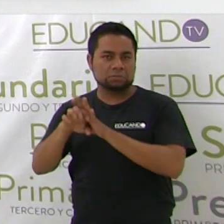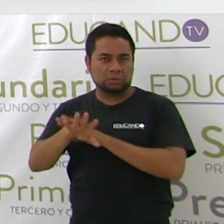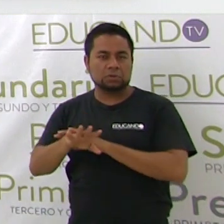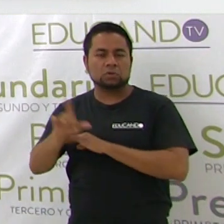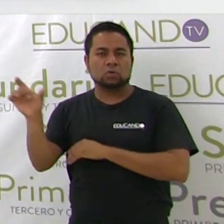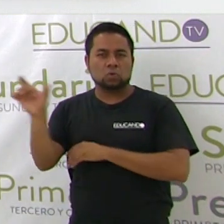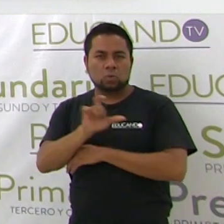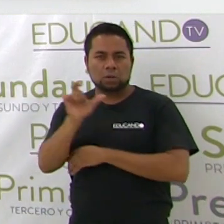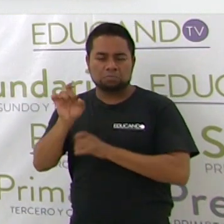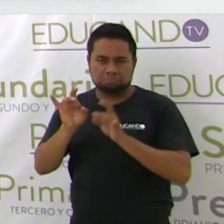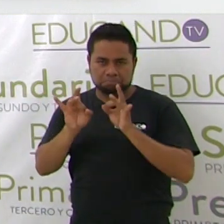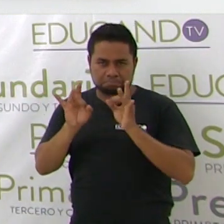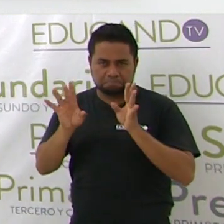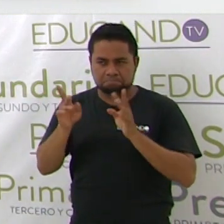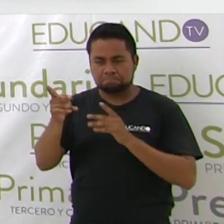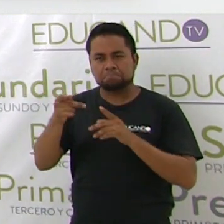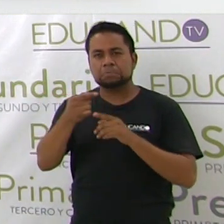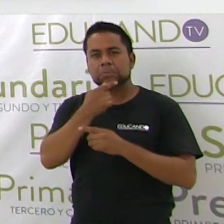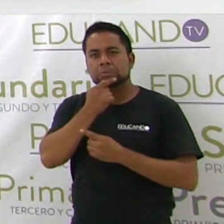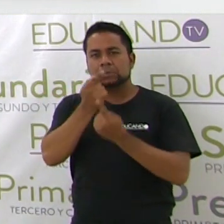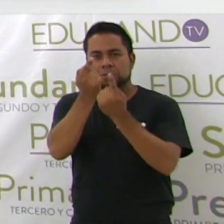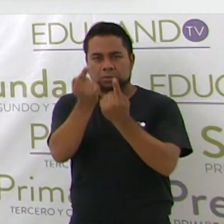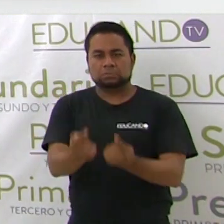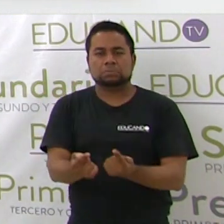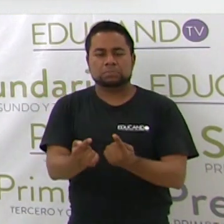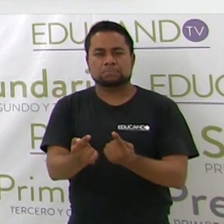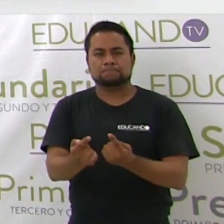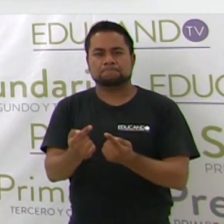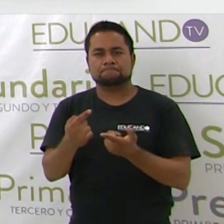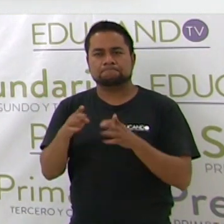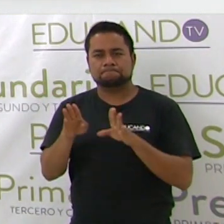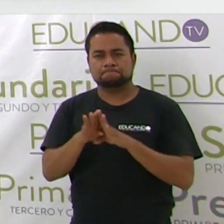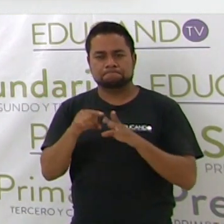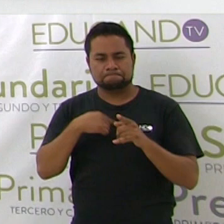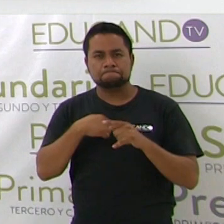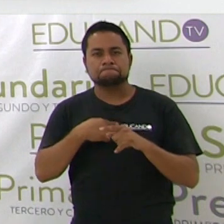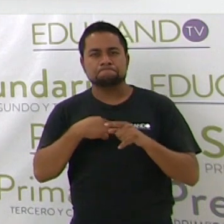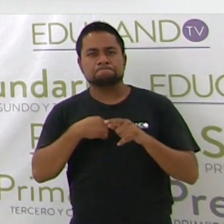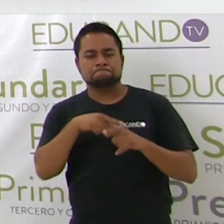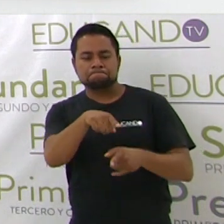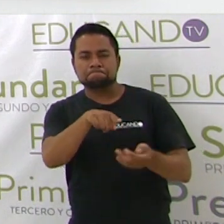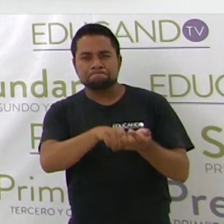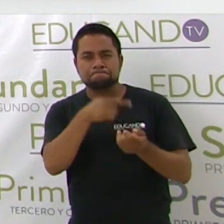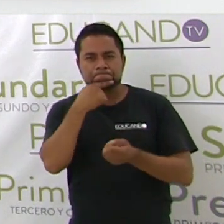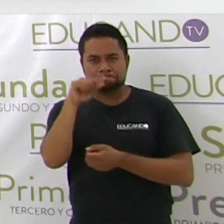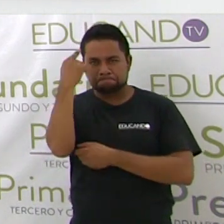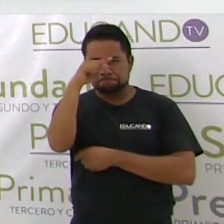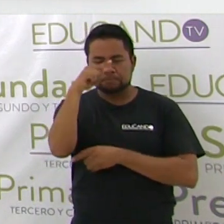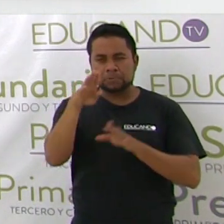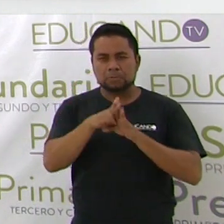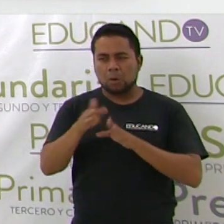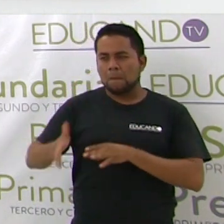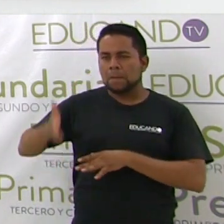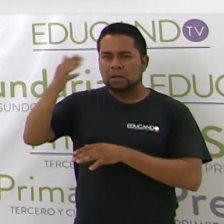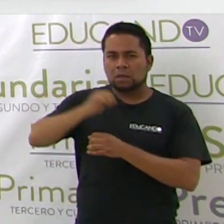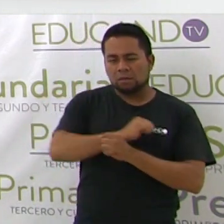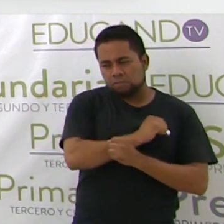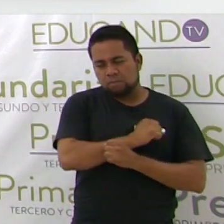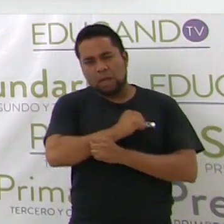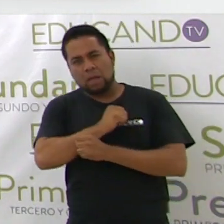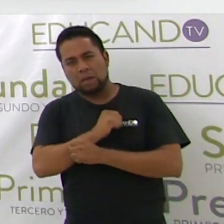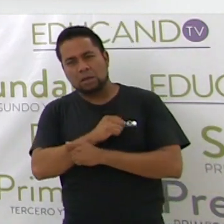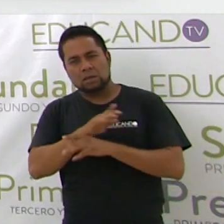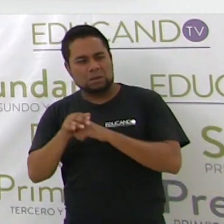en una ocasión un niño que él trataba con autismo se lanzaba a las paredes todo el tiempo